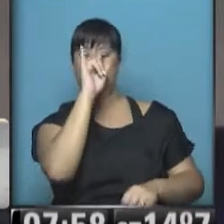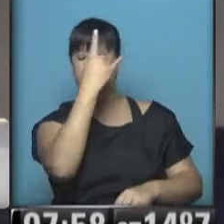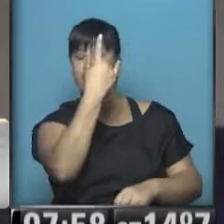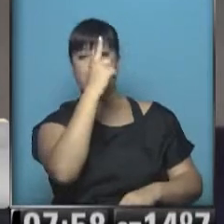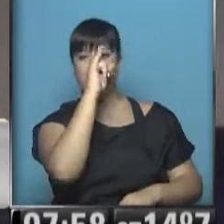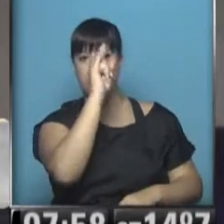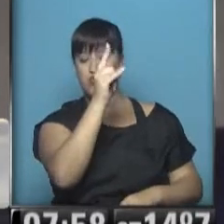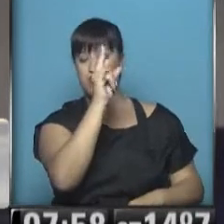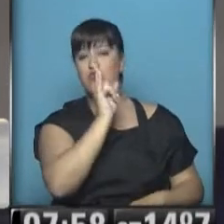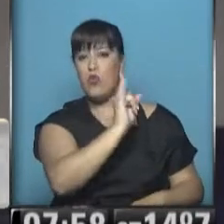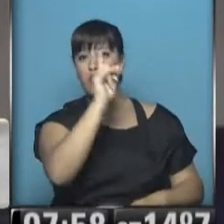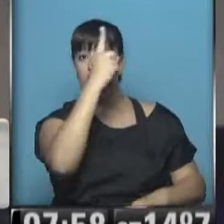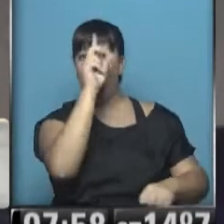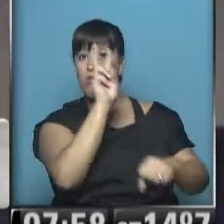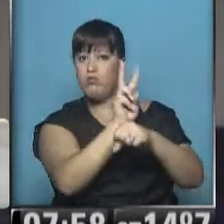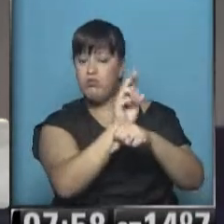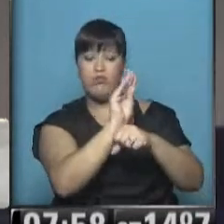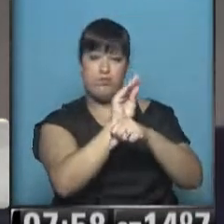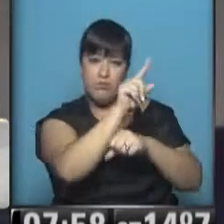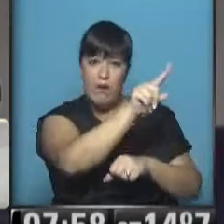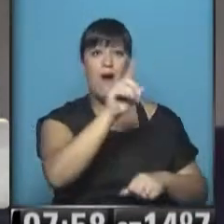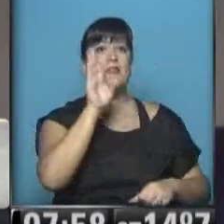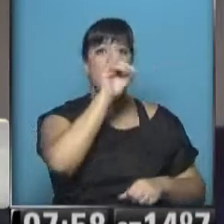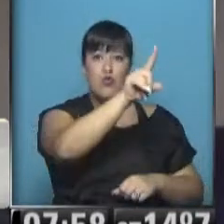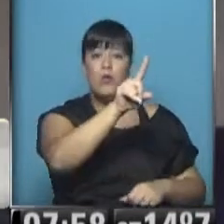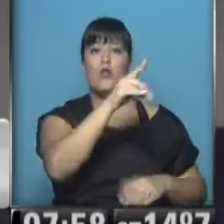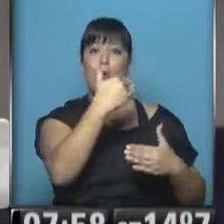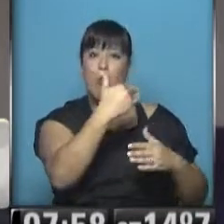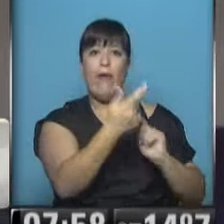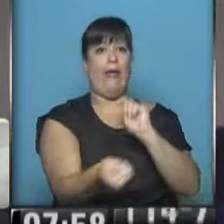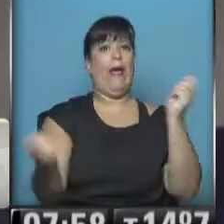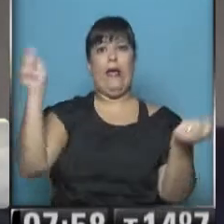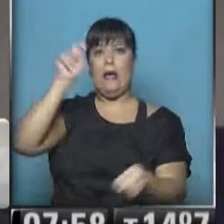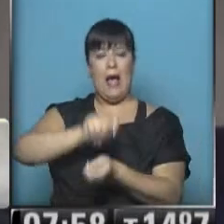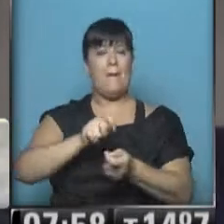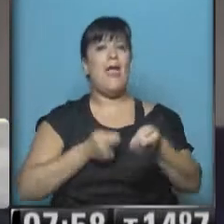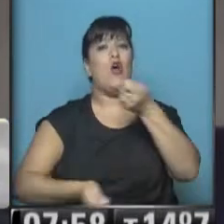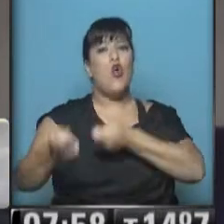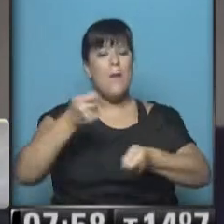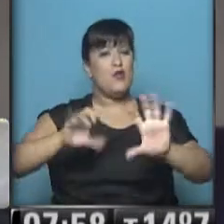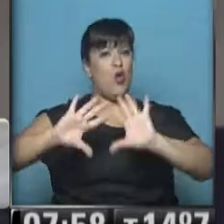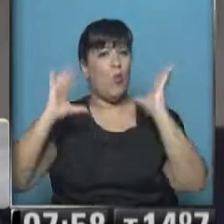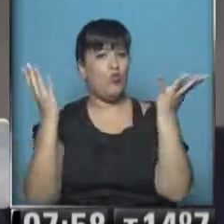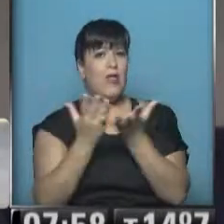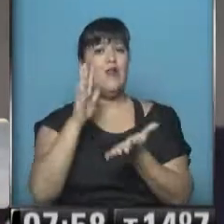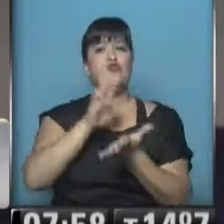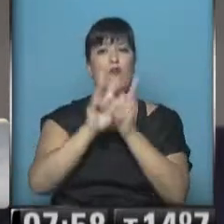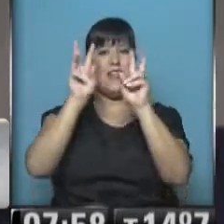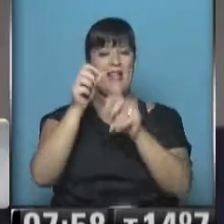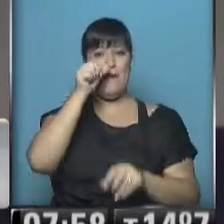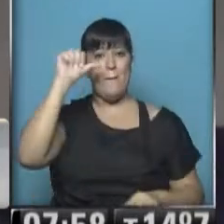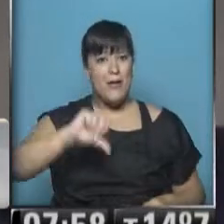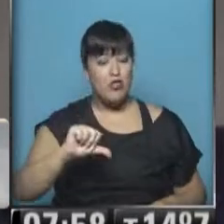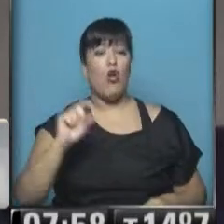autoabastecimiento petrolero de estados unidos cambiaron absolutamente las condiciones del comercio mundial del petróleo y hoy se está